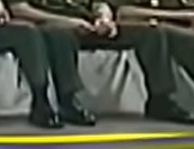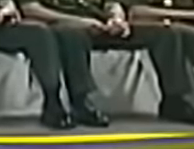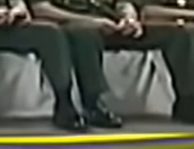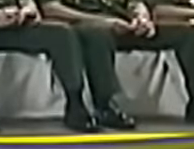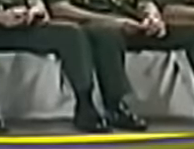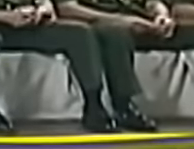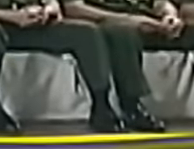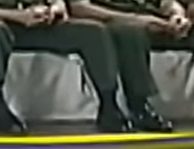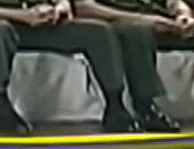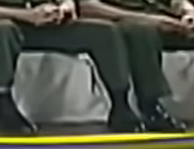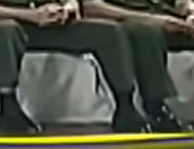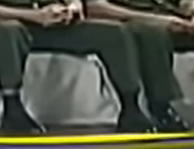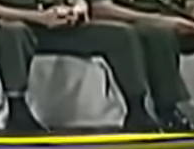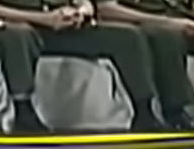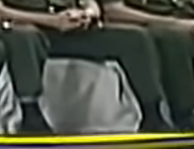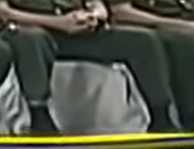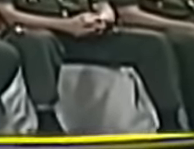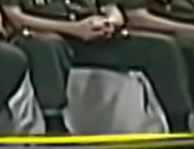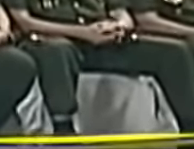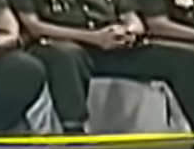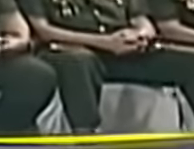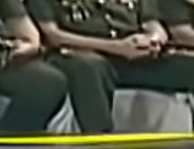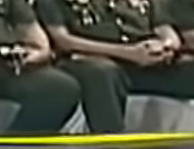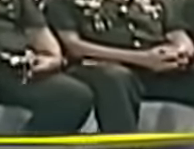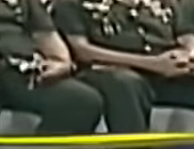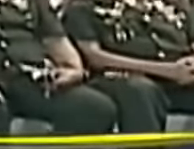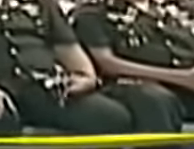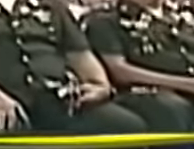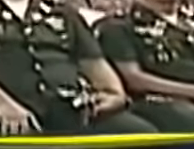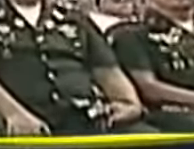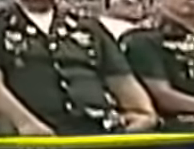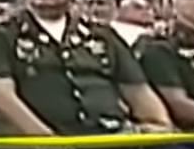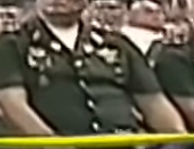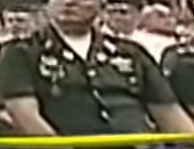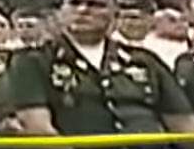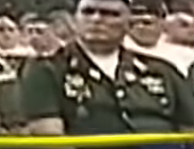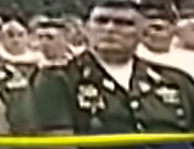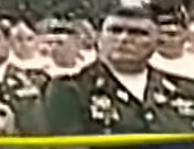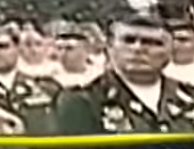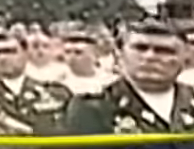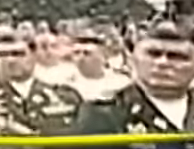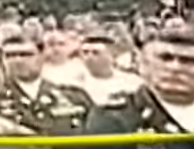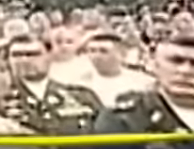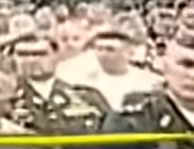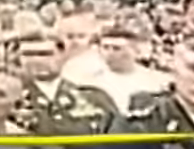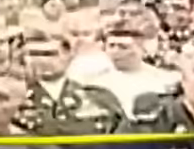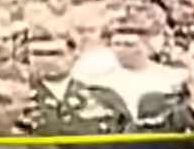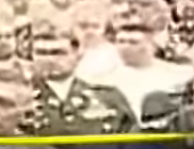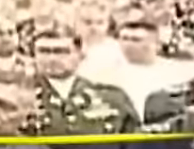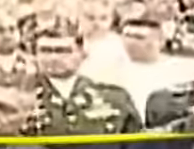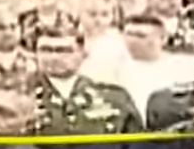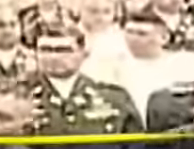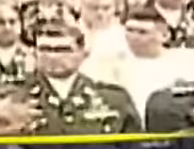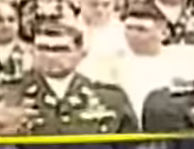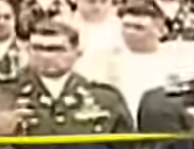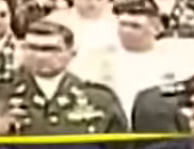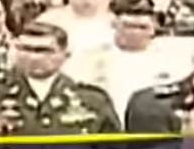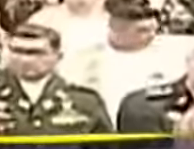1777 por Carlos III, bueno, ya después, 20 años más tarde, en